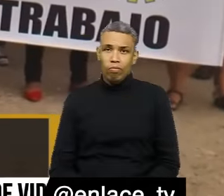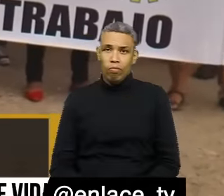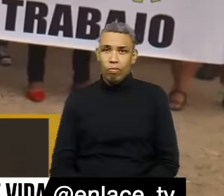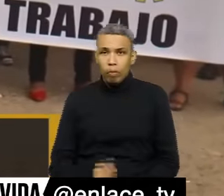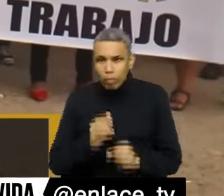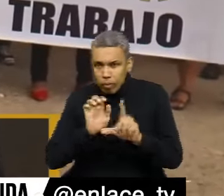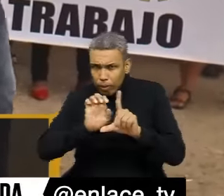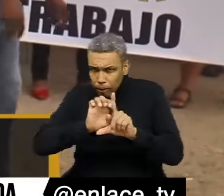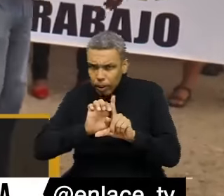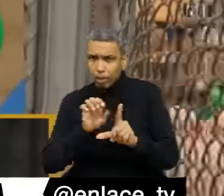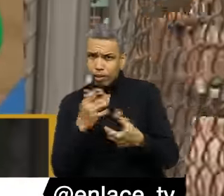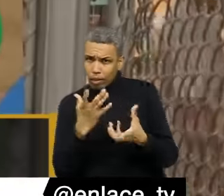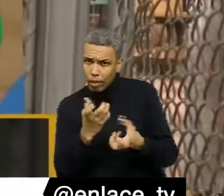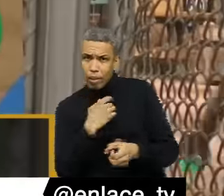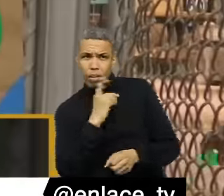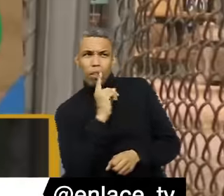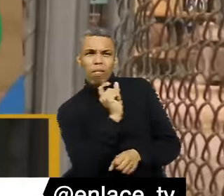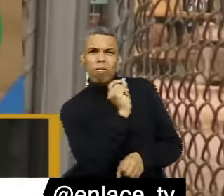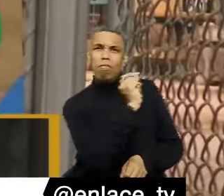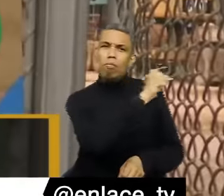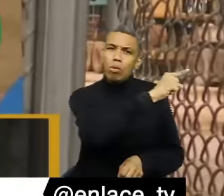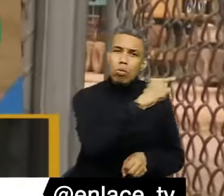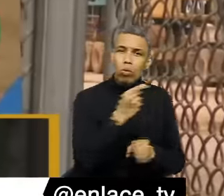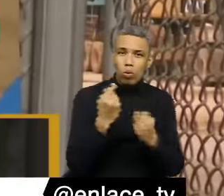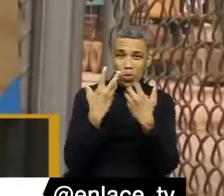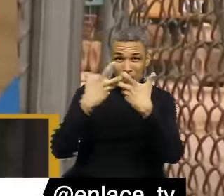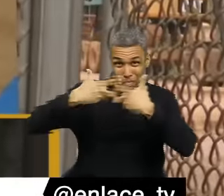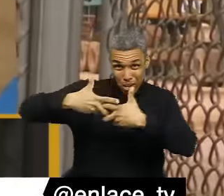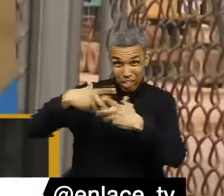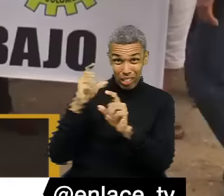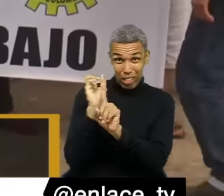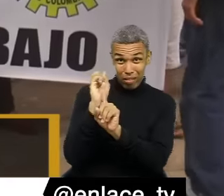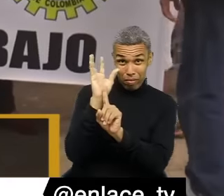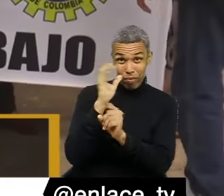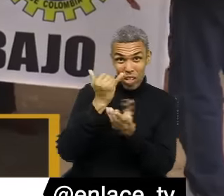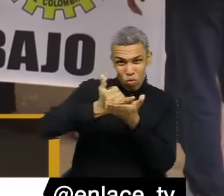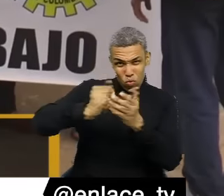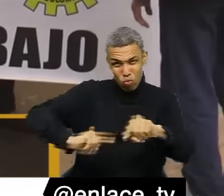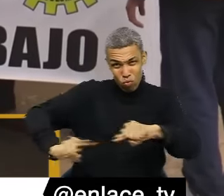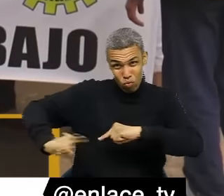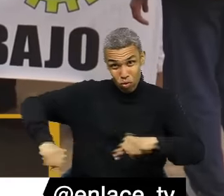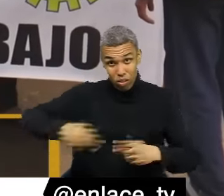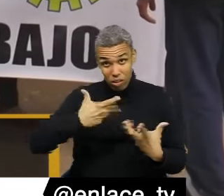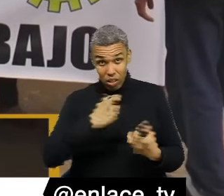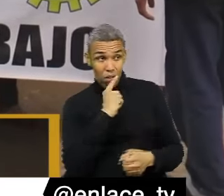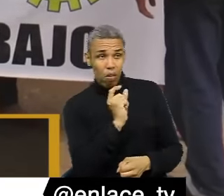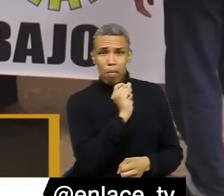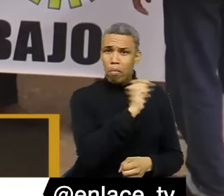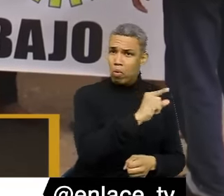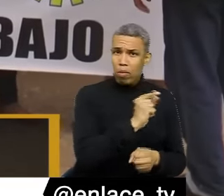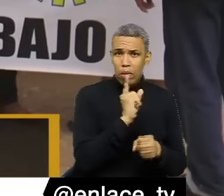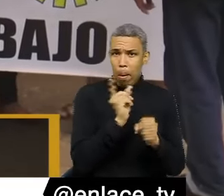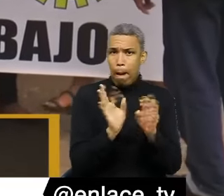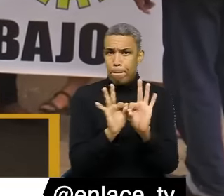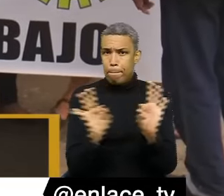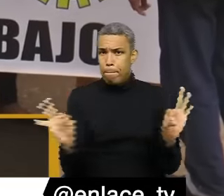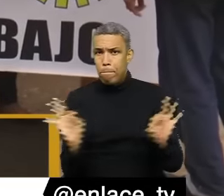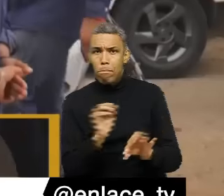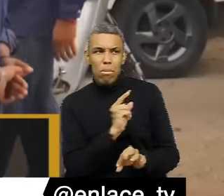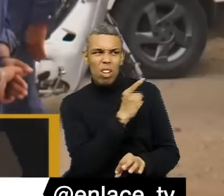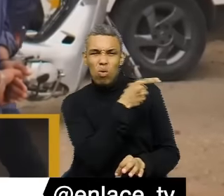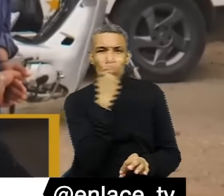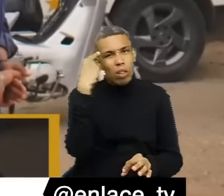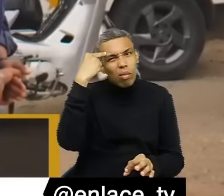una respuesta al respecto por parte de la Gerencia de Fertilizantes Colombianos, a pesar de los insistentes llamados para conocer su punto de vista al